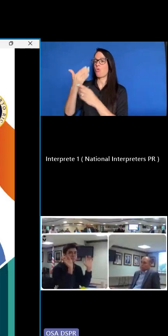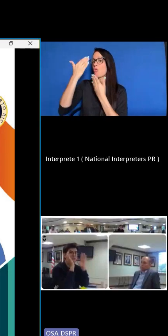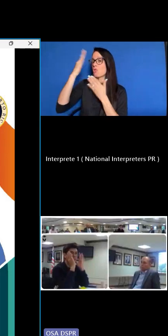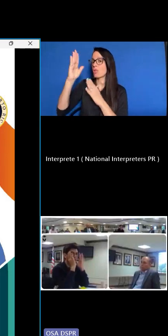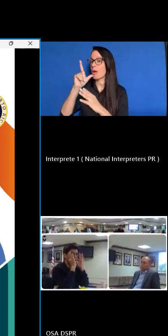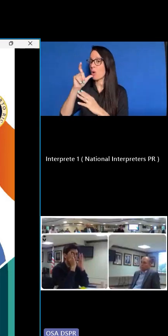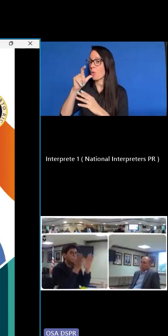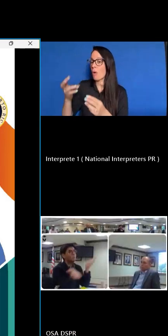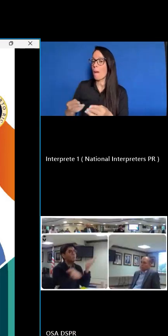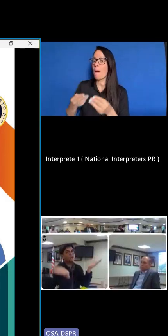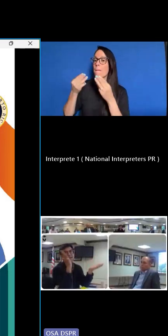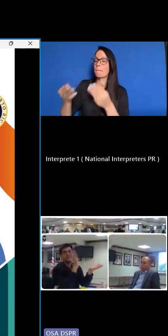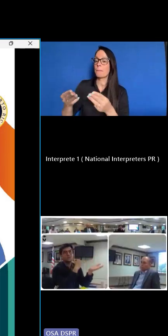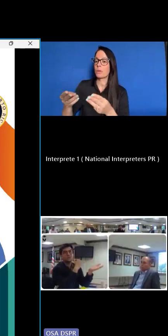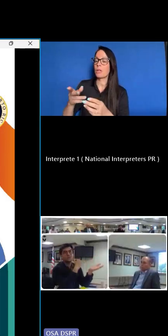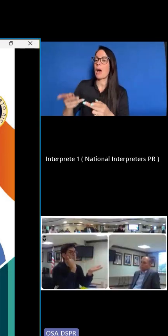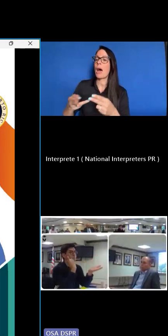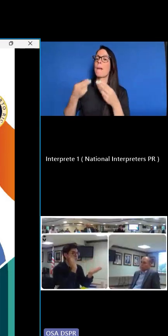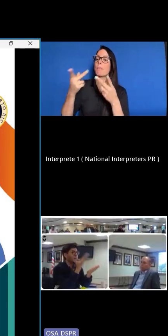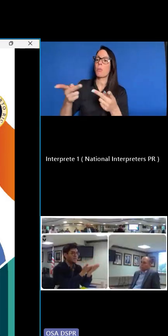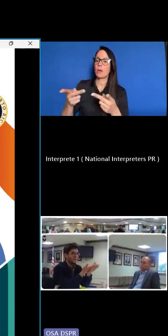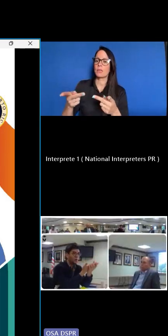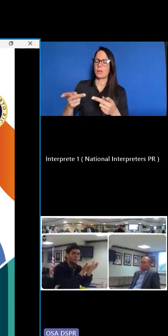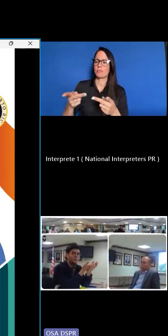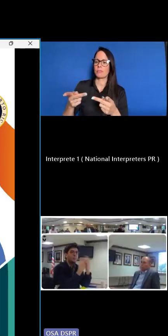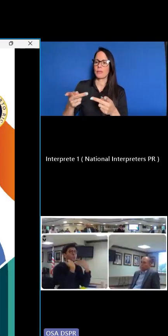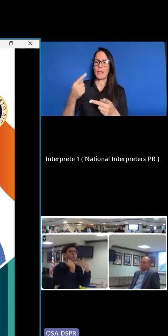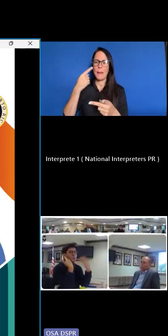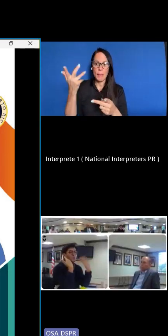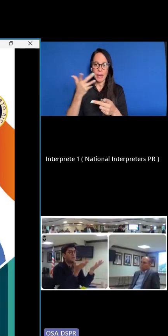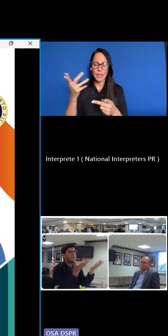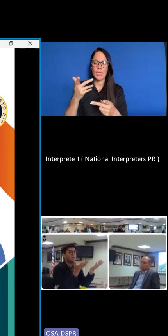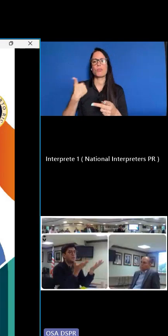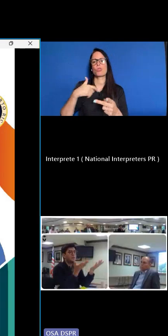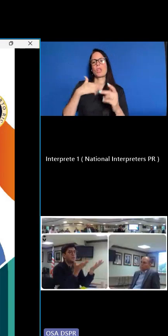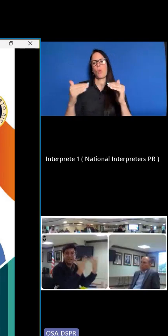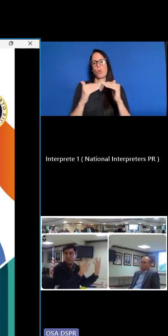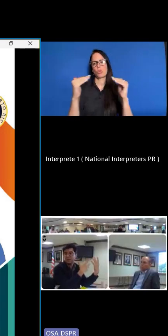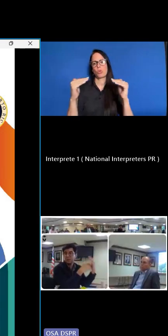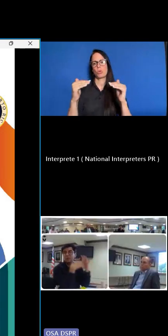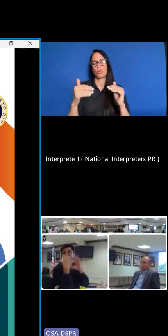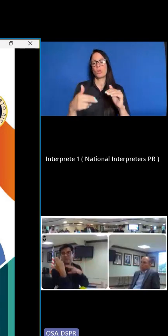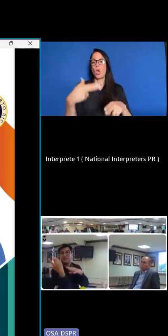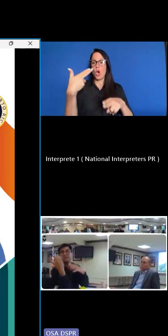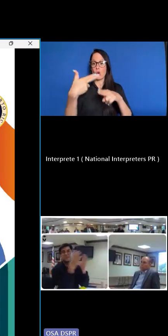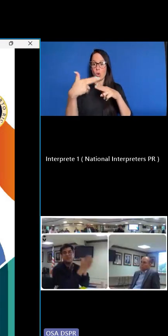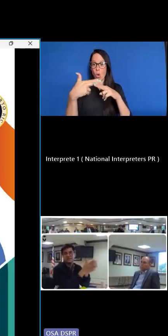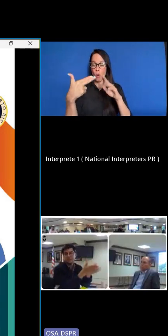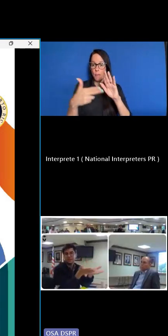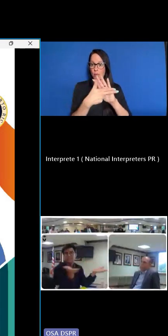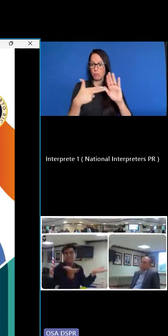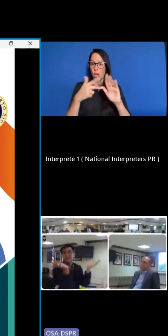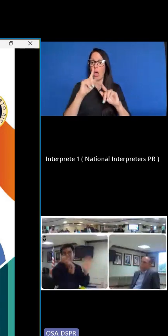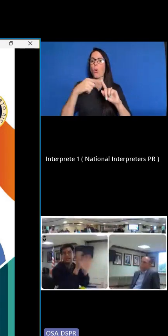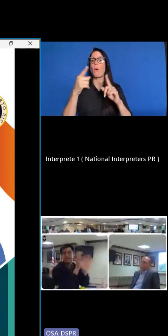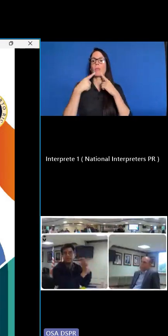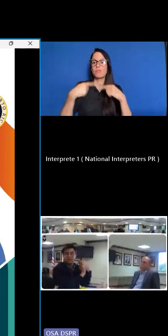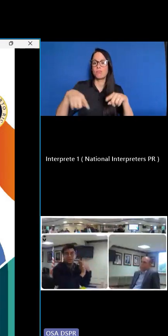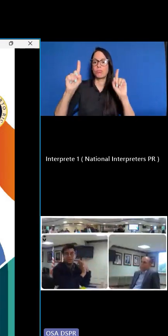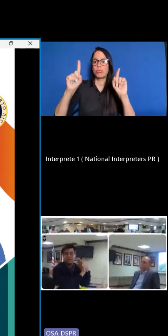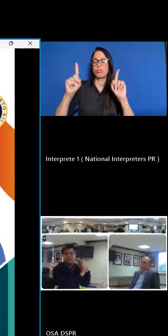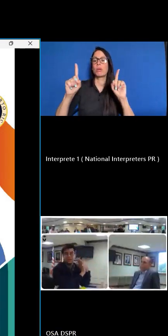que estamos usando, ¿verdad? Eso va a ser una vez colocarse el nombre, una vez ya pase para el secretario de salud, porque tiene que también entonces hacer un análisis